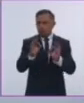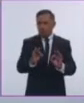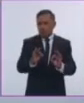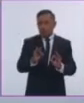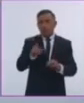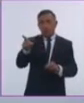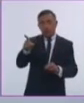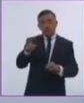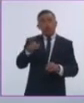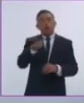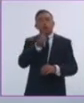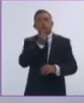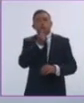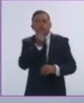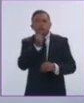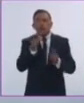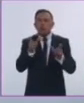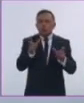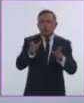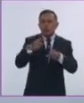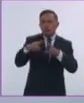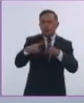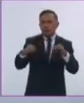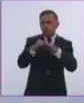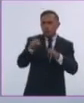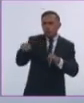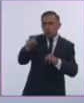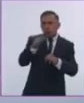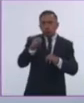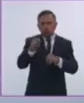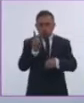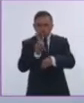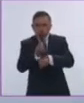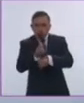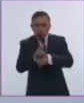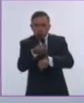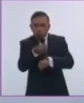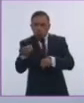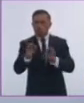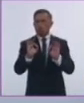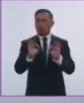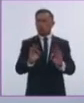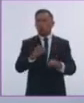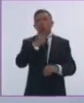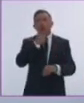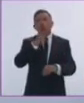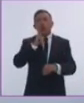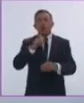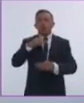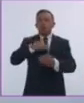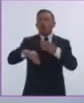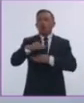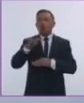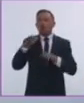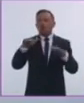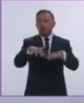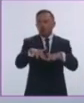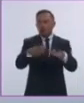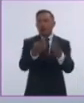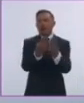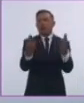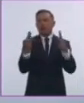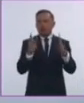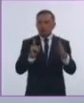de la seguridad pública han contribuido a crear las condiciones para que todas y todos vayamos a las casillas y ejerzamos